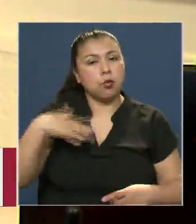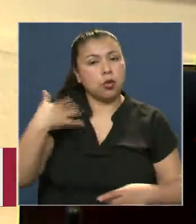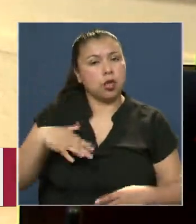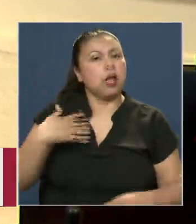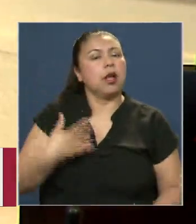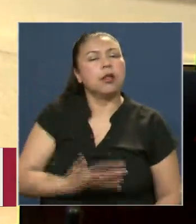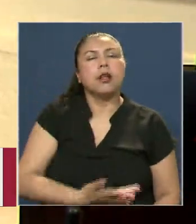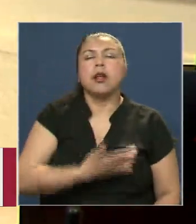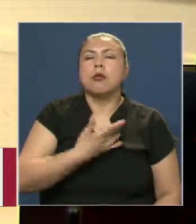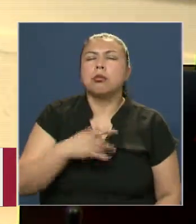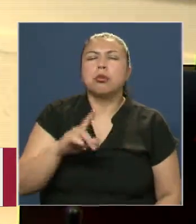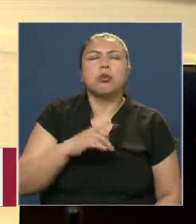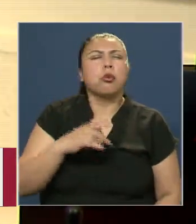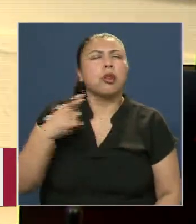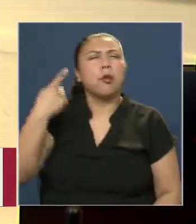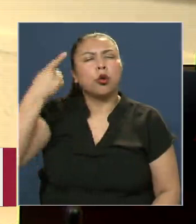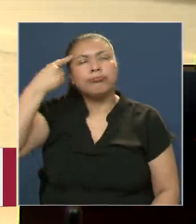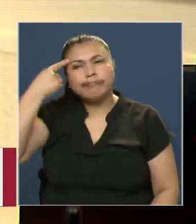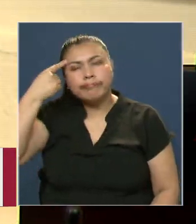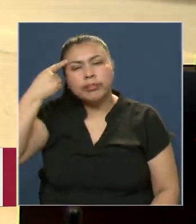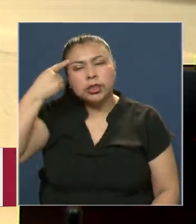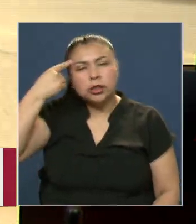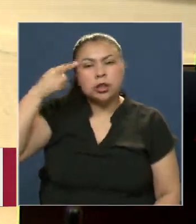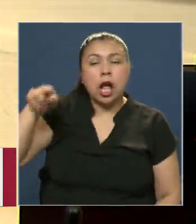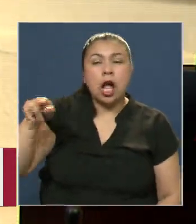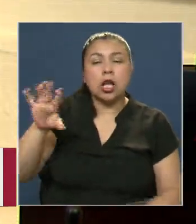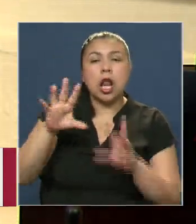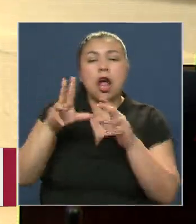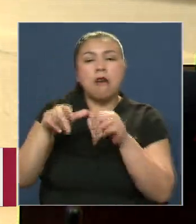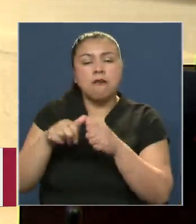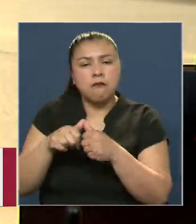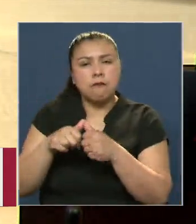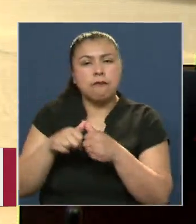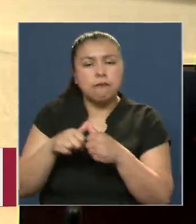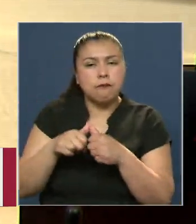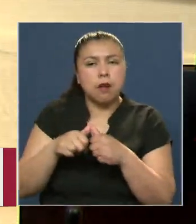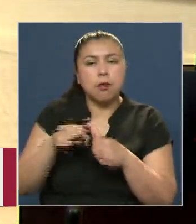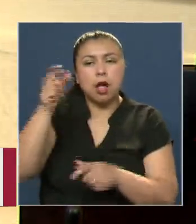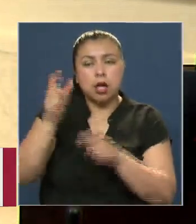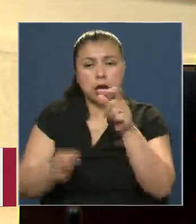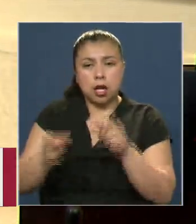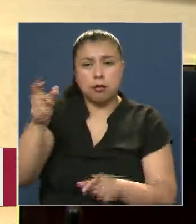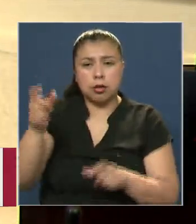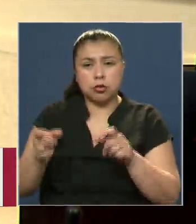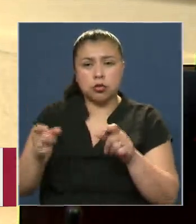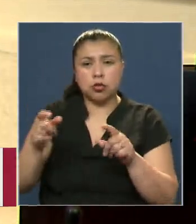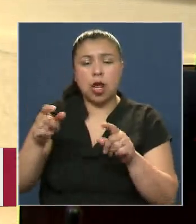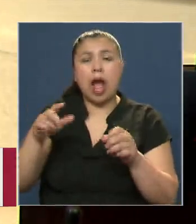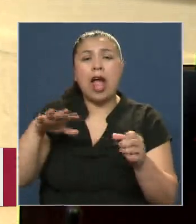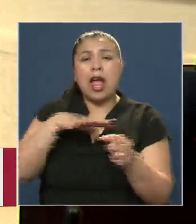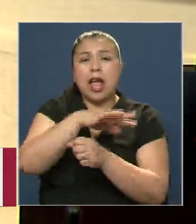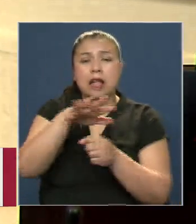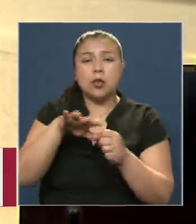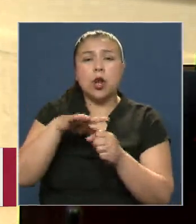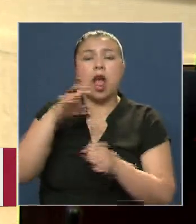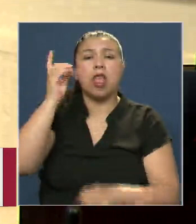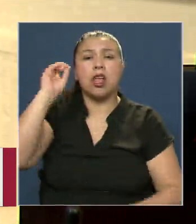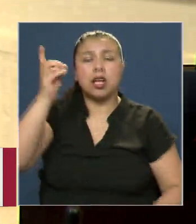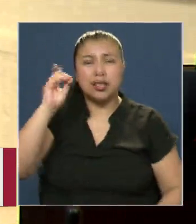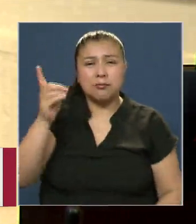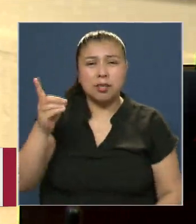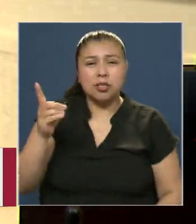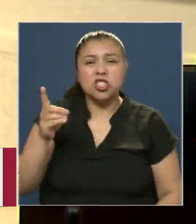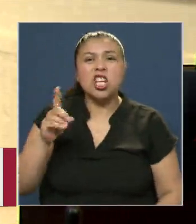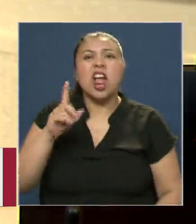condenar a que estas mujeres, a que estas familias, a que estas personas con situación de discapacidad severa tengan